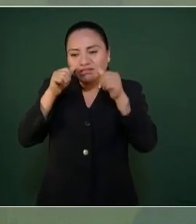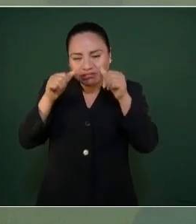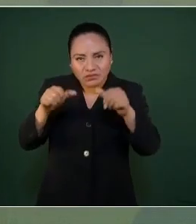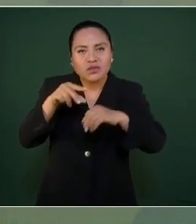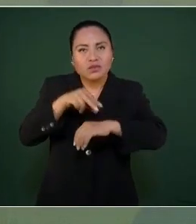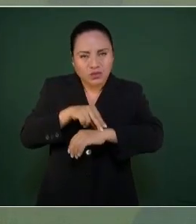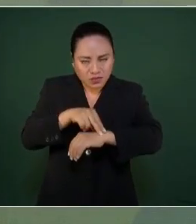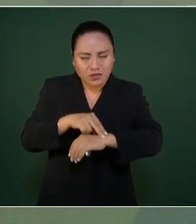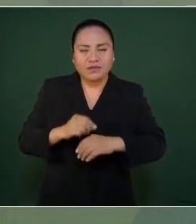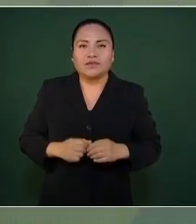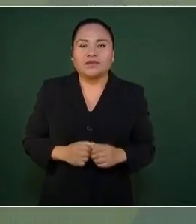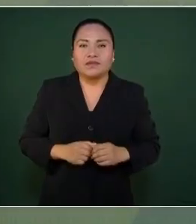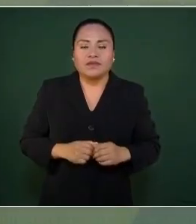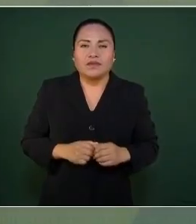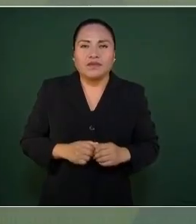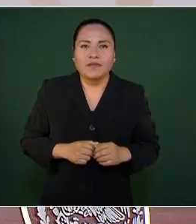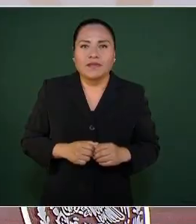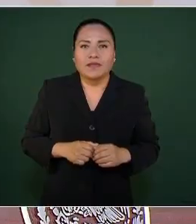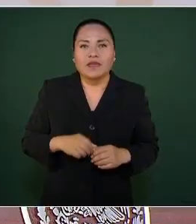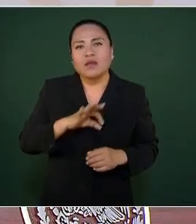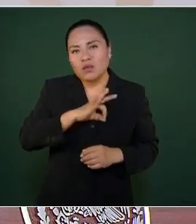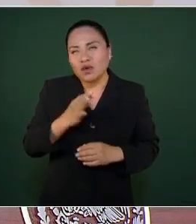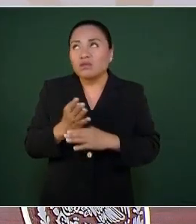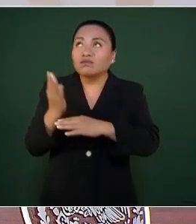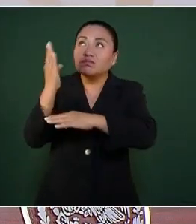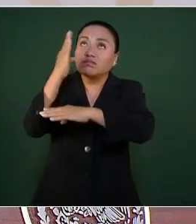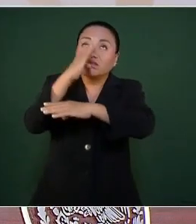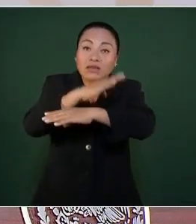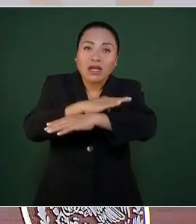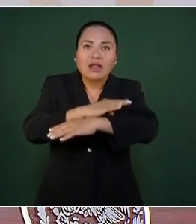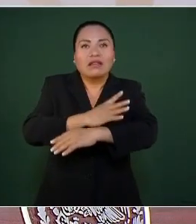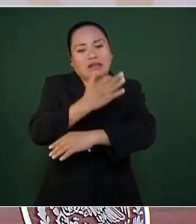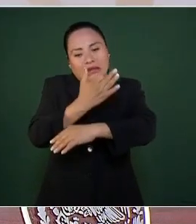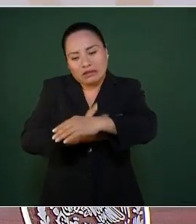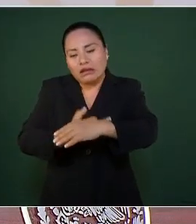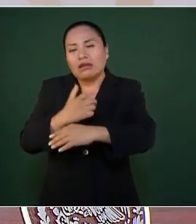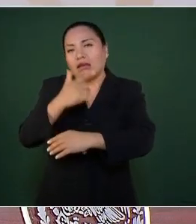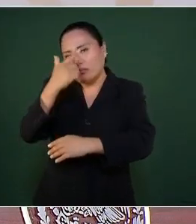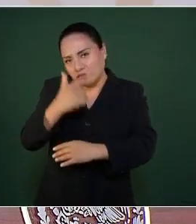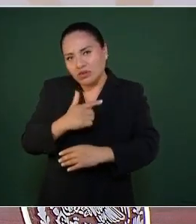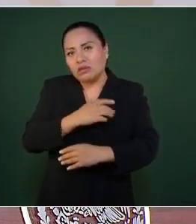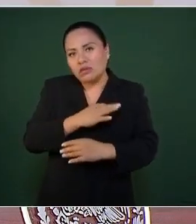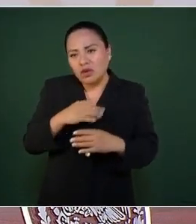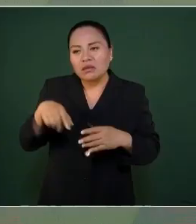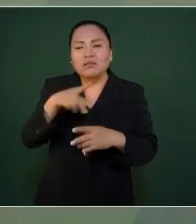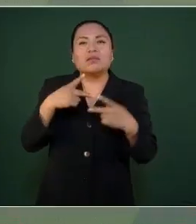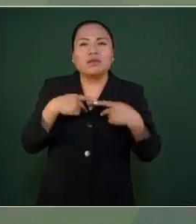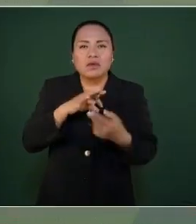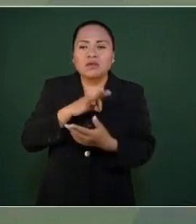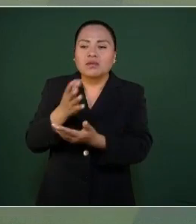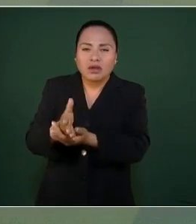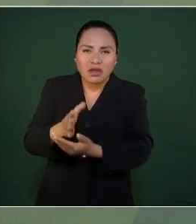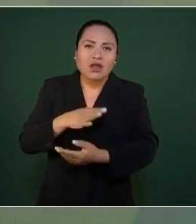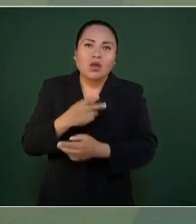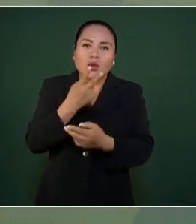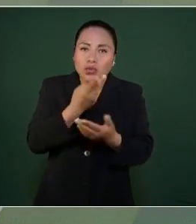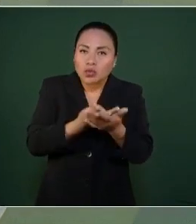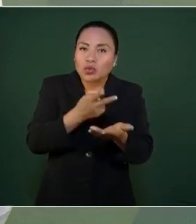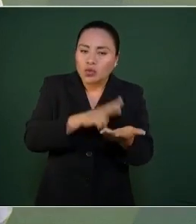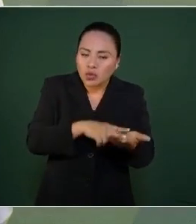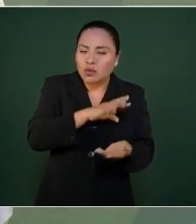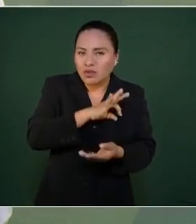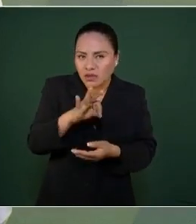que se pueda ampliar a dos turnos, que tengamos todos los especialistas